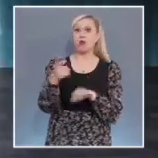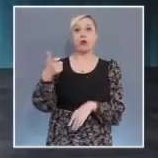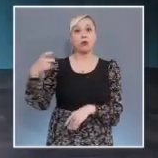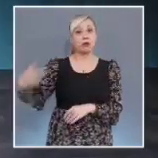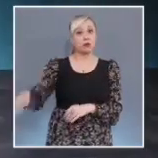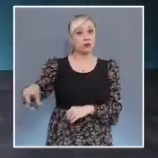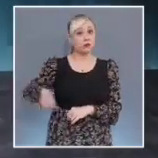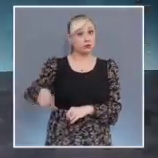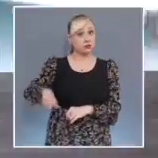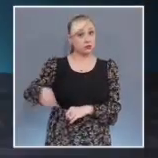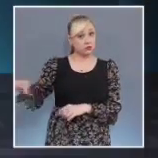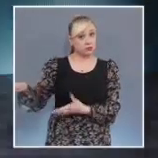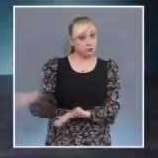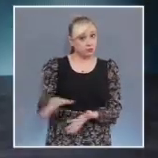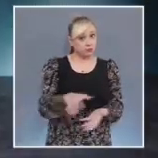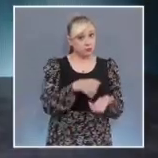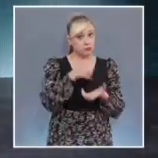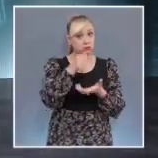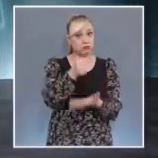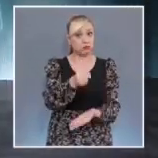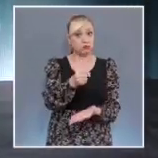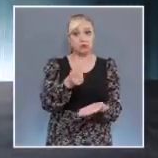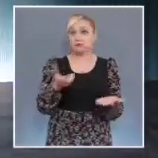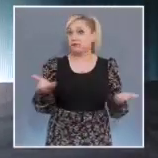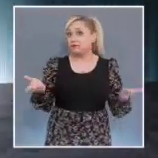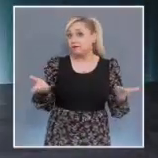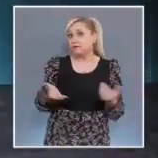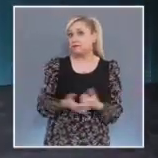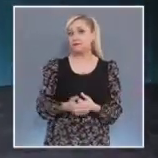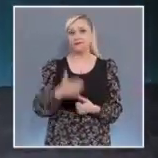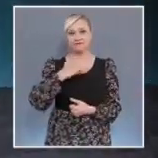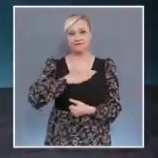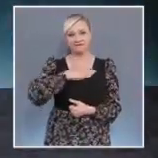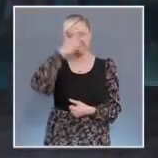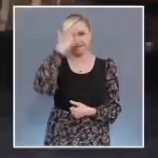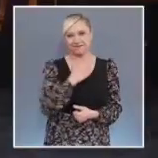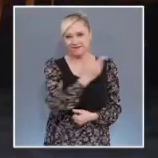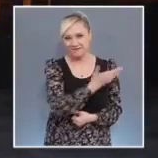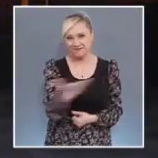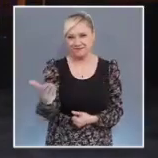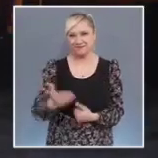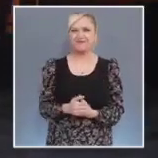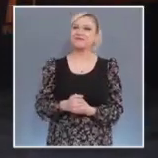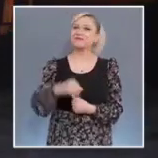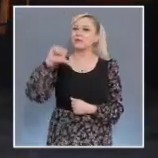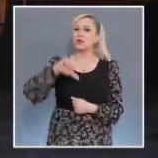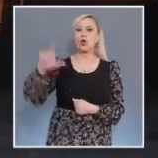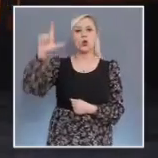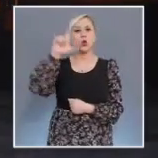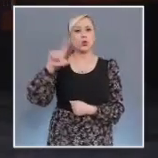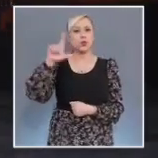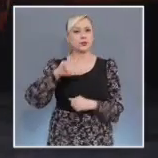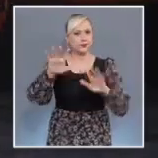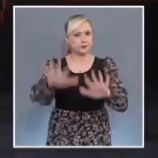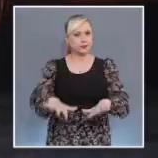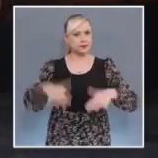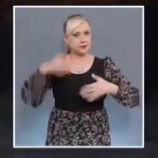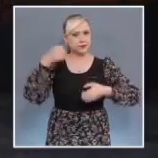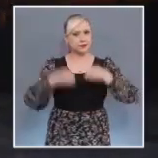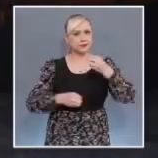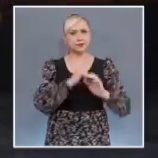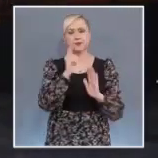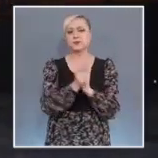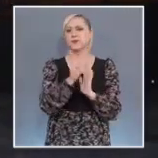Muy buenas noches, vámonos con toda la información. En su sesión de este lunes, el Pleno de la Corte resolvió dos